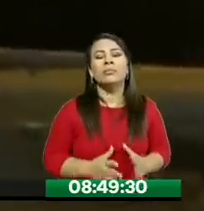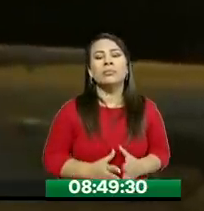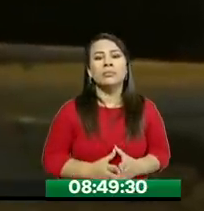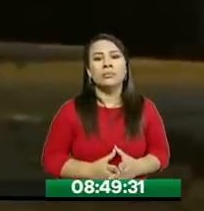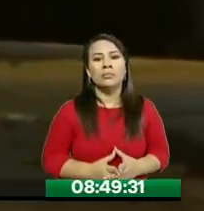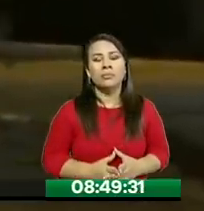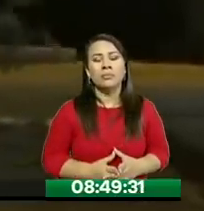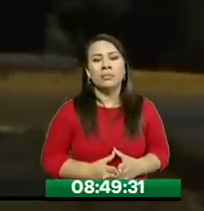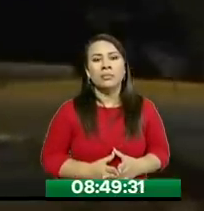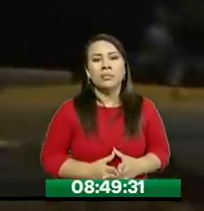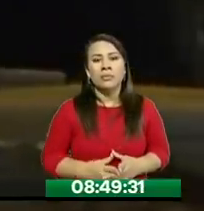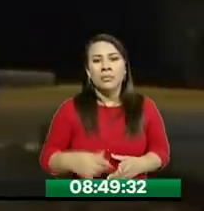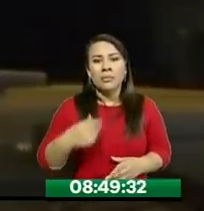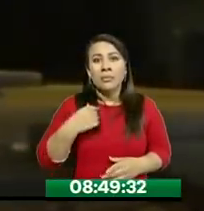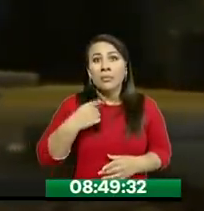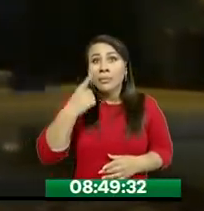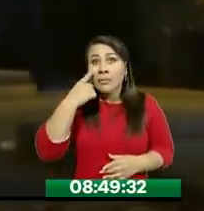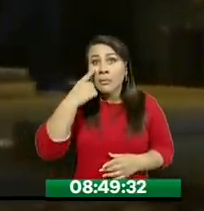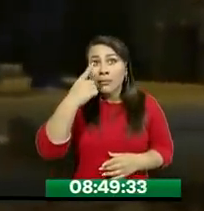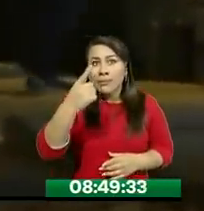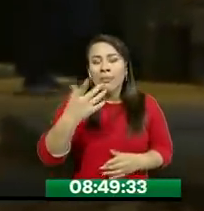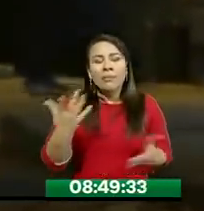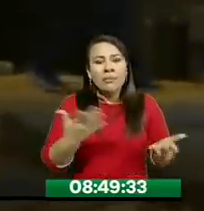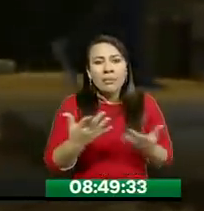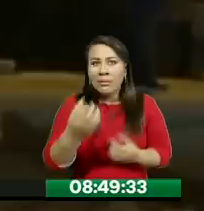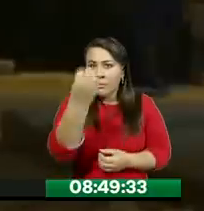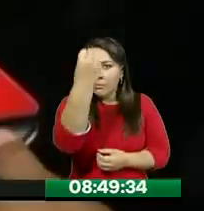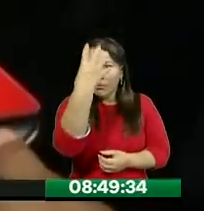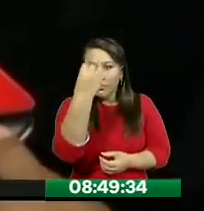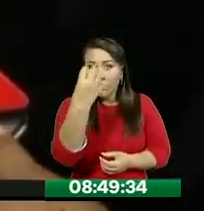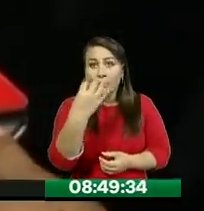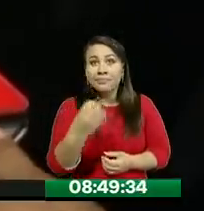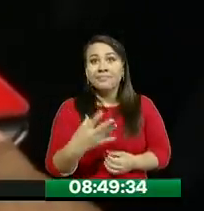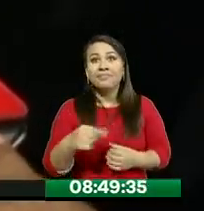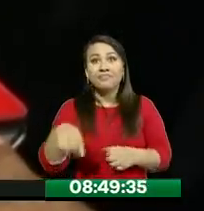vivienda y perpetrar el hecho. Veamos a continuación el informe.